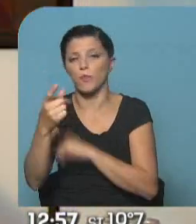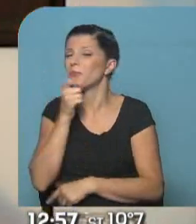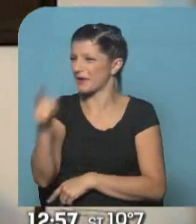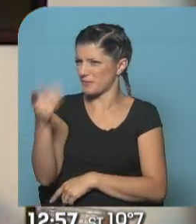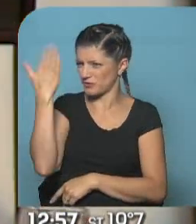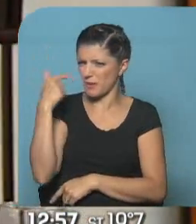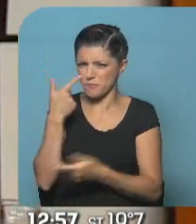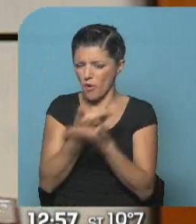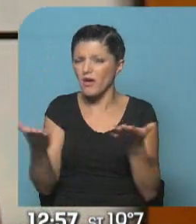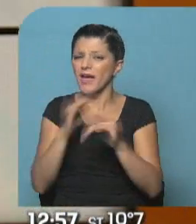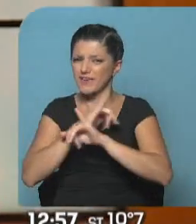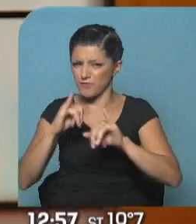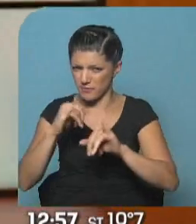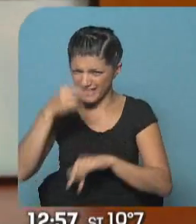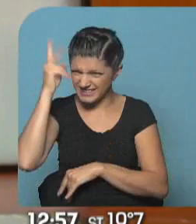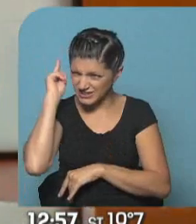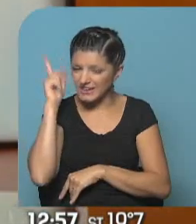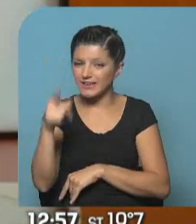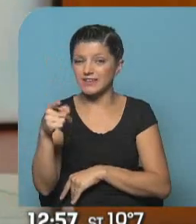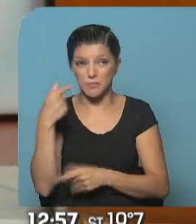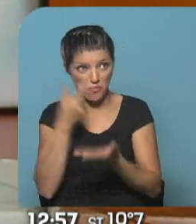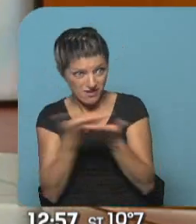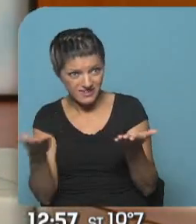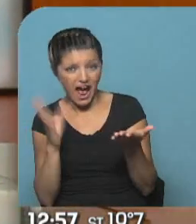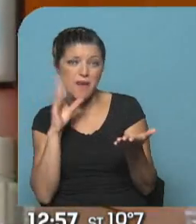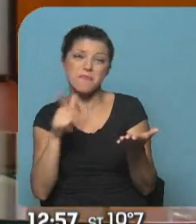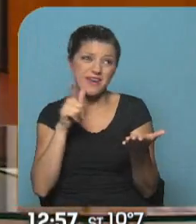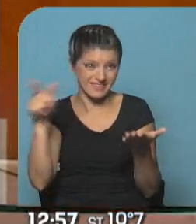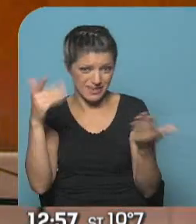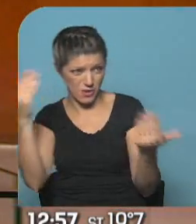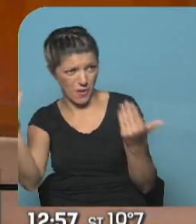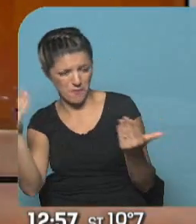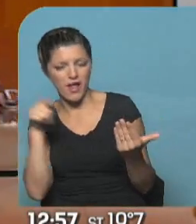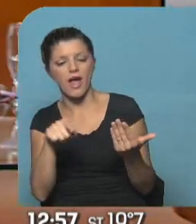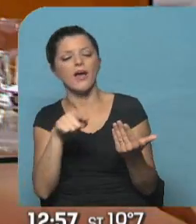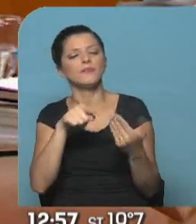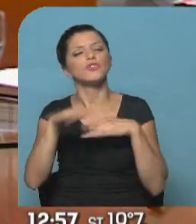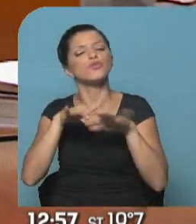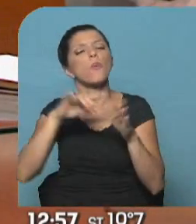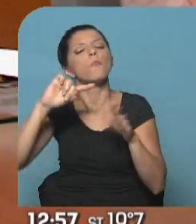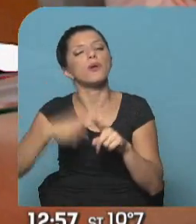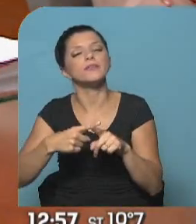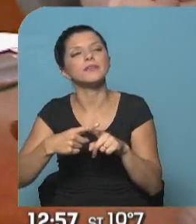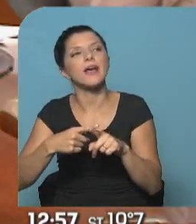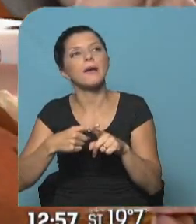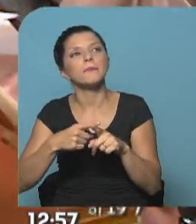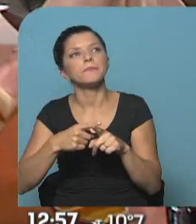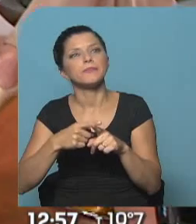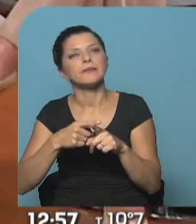bastante interesante porque muestra una tendencia similar, ¿no? Una fragmentación del escenario político, que no es una crisis en un sentido